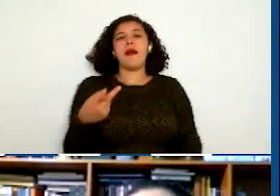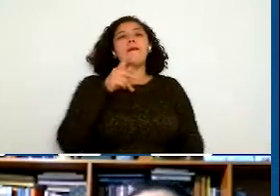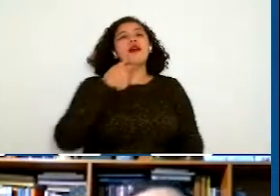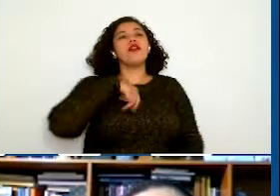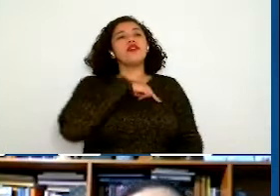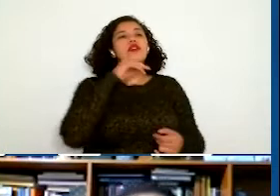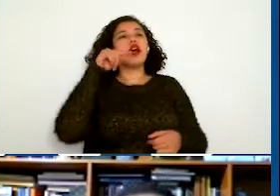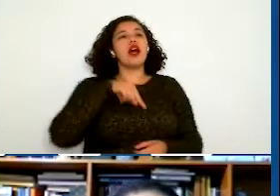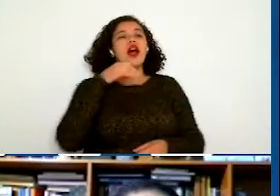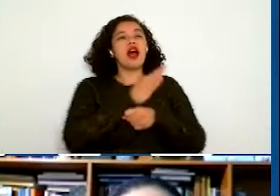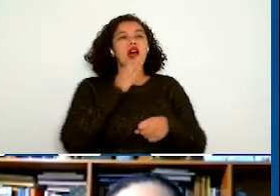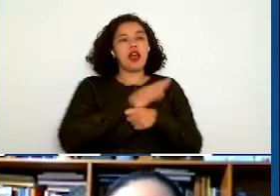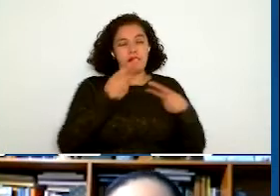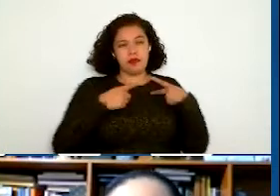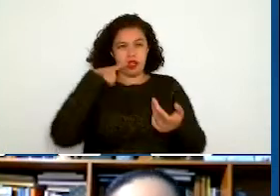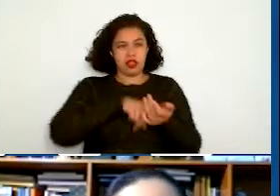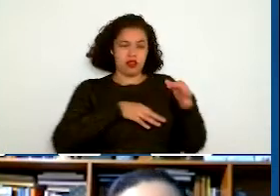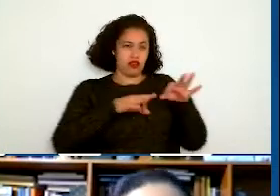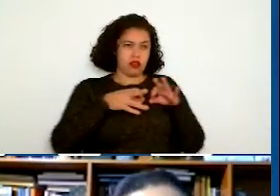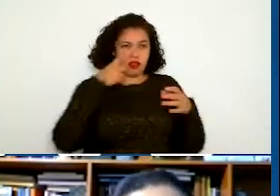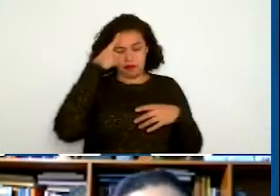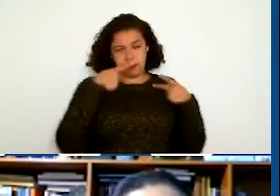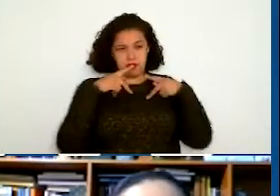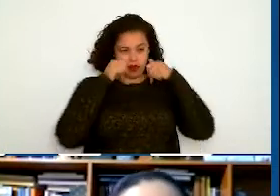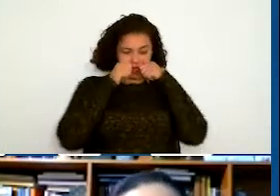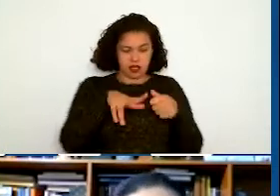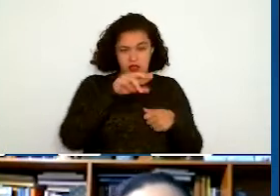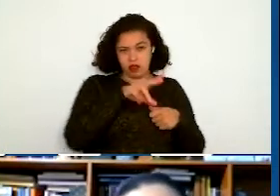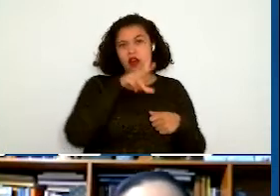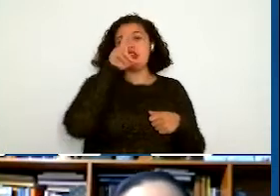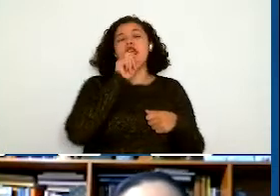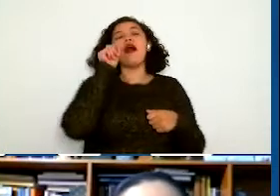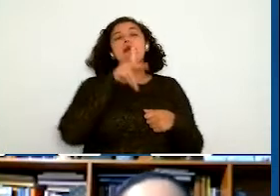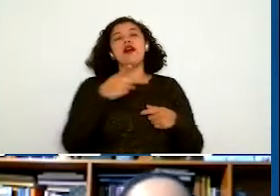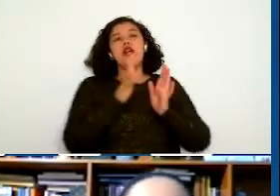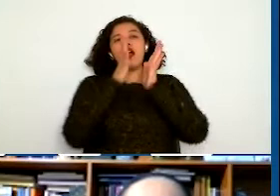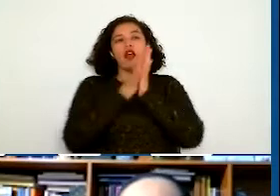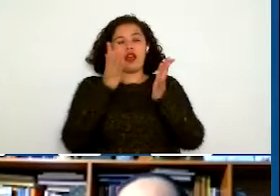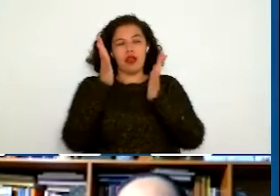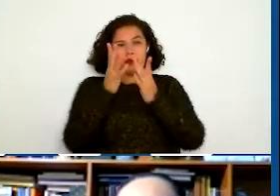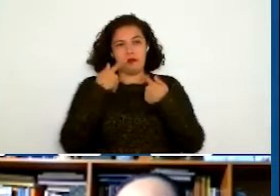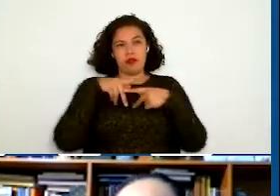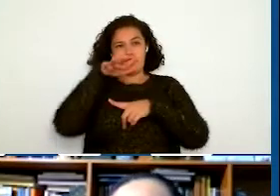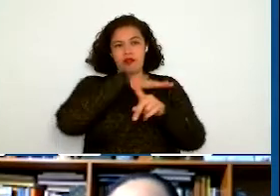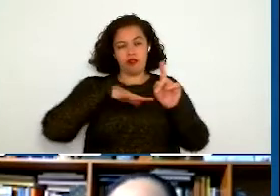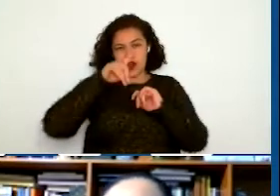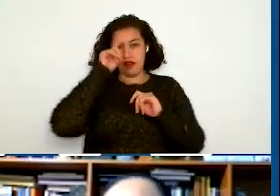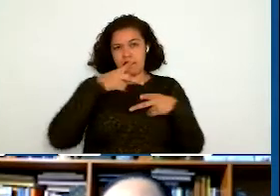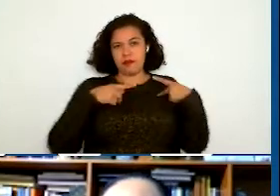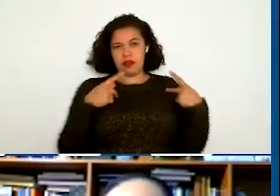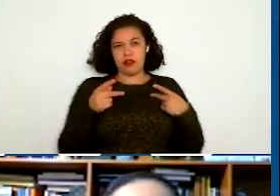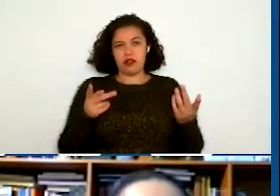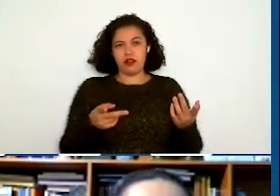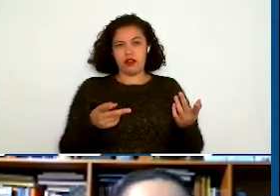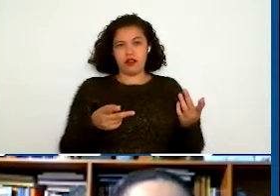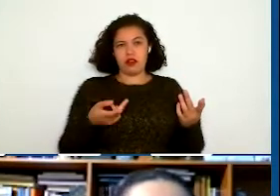solamente es el personal que atiende en las instituciones, sino estos actores sociales también son las personas que van a